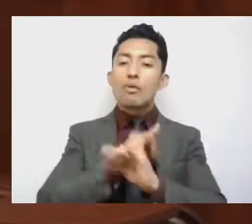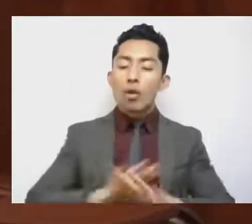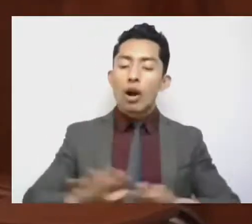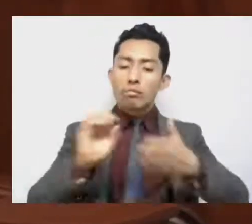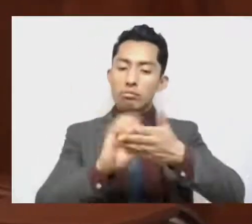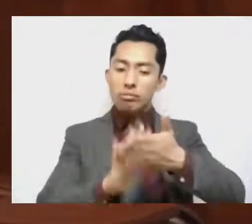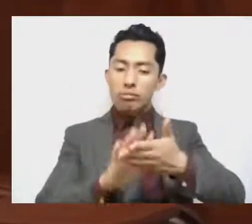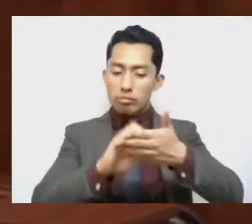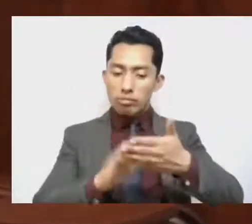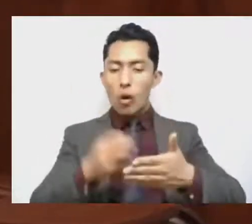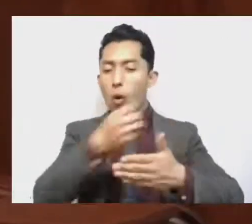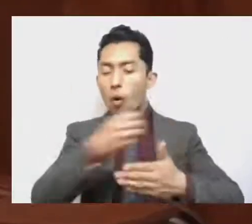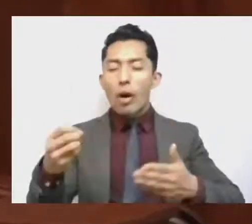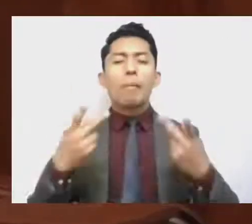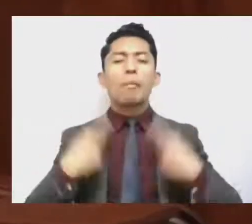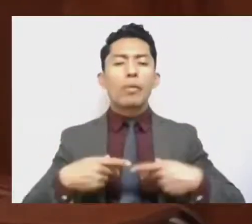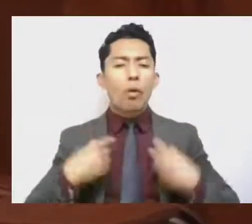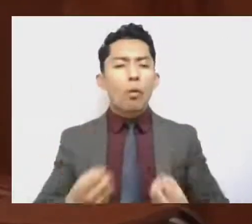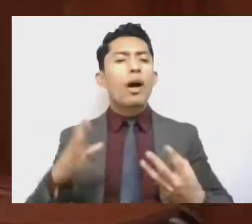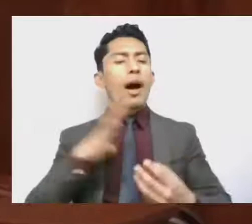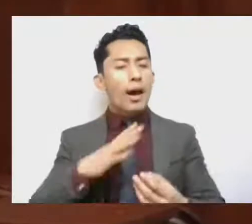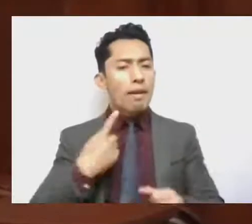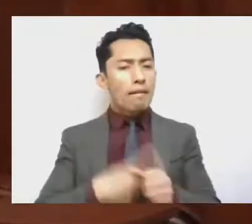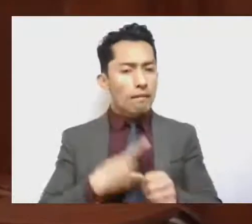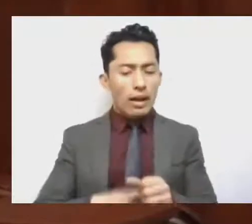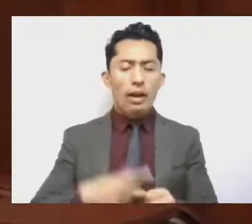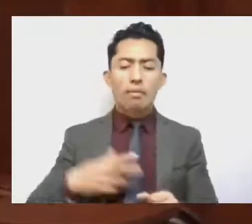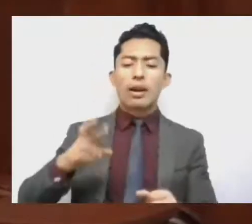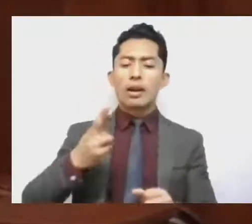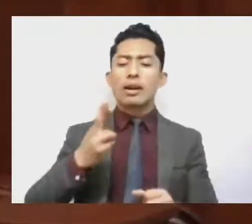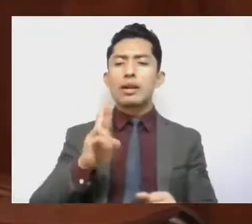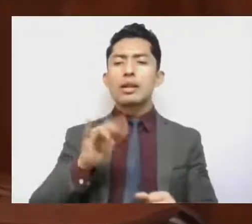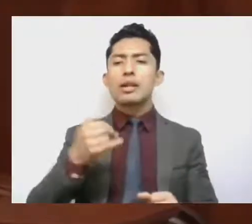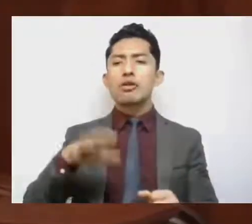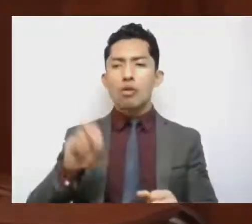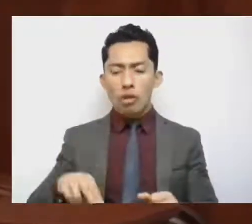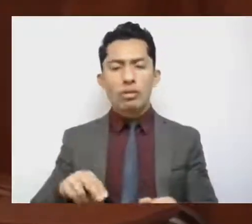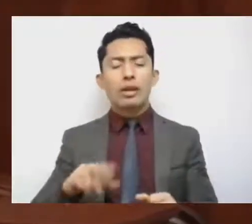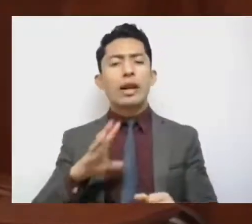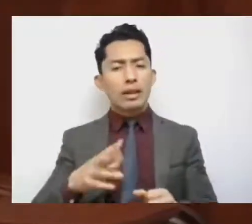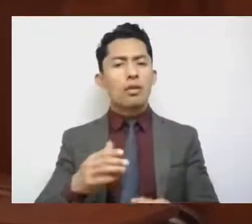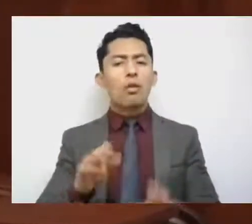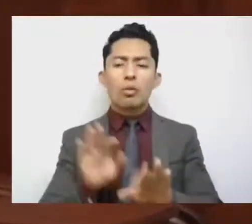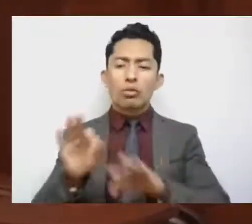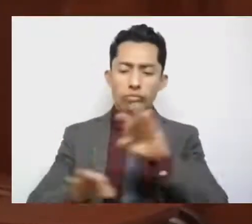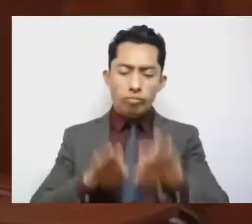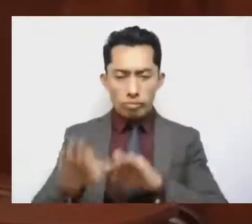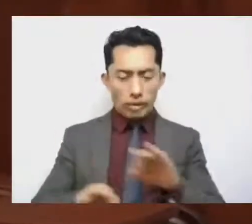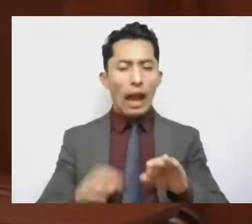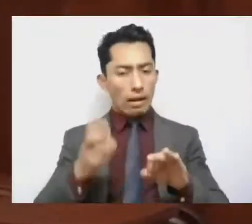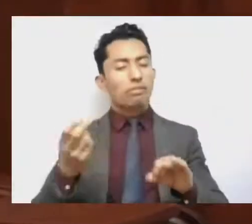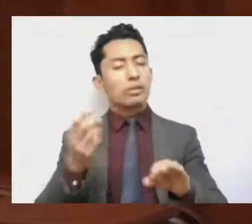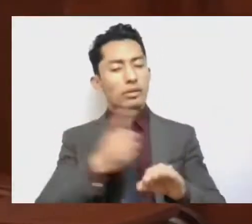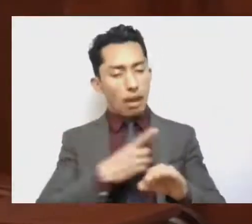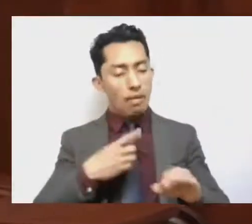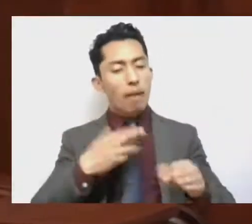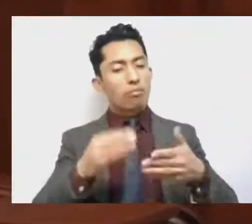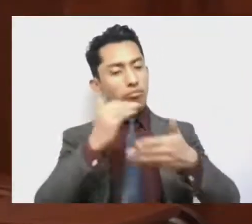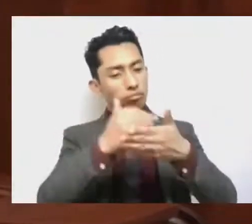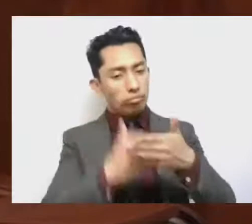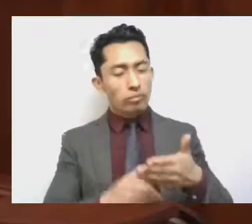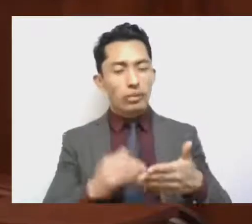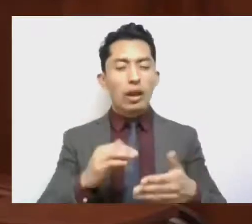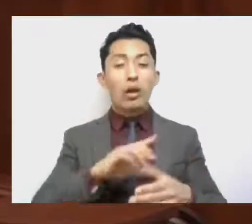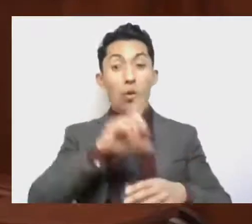la población con esta enfermedad y su tratamiento, permitiendo a su vez determinar la magnitud de la